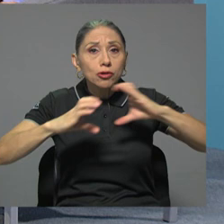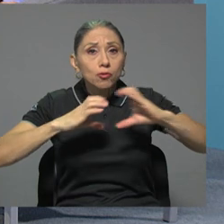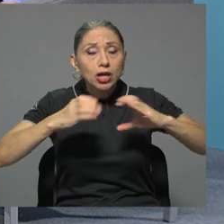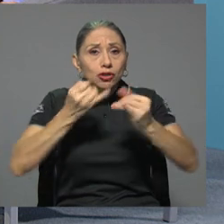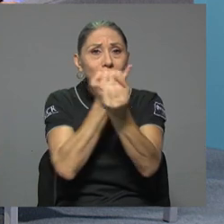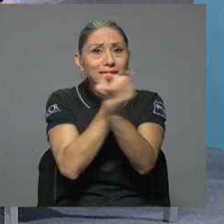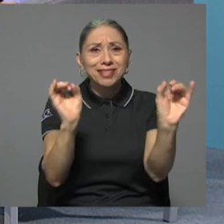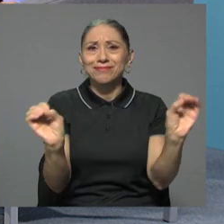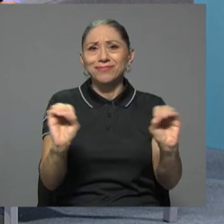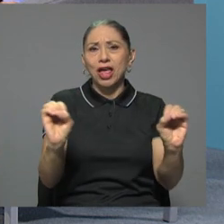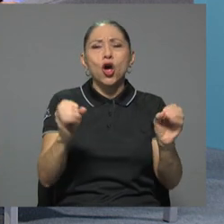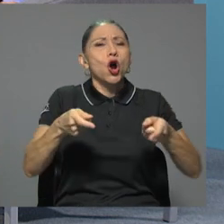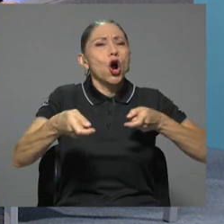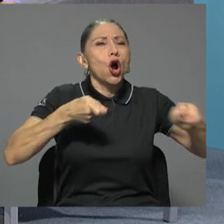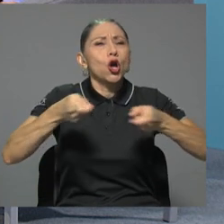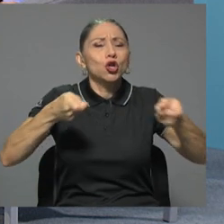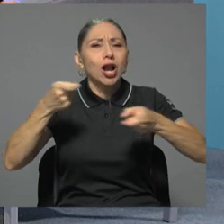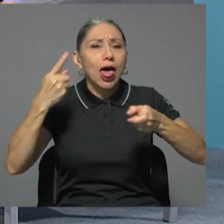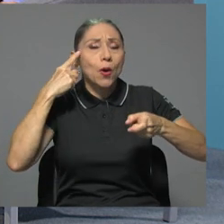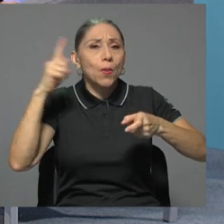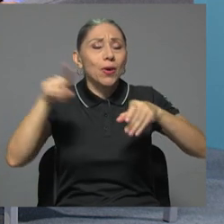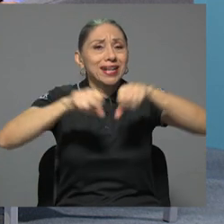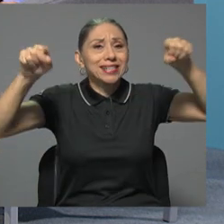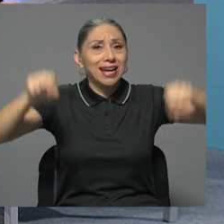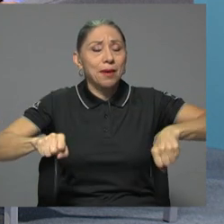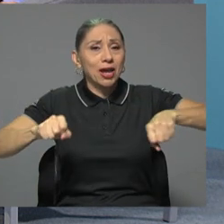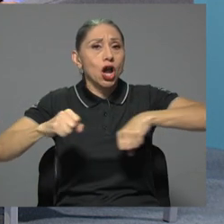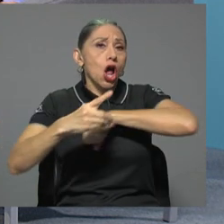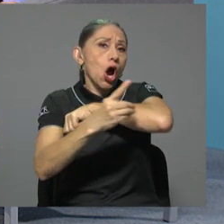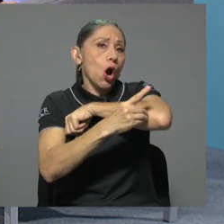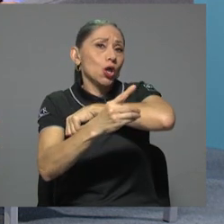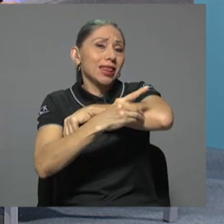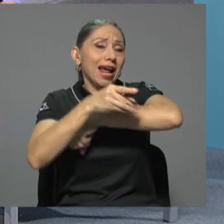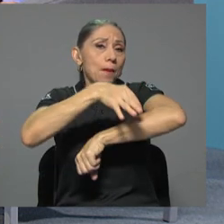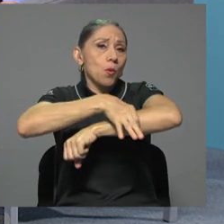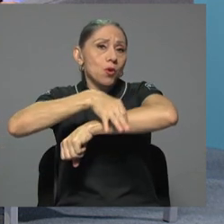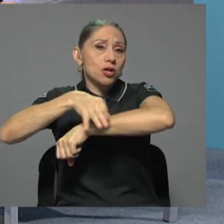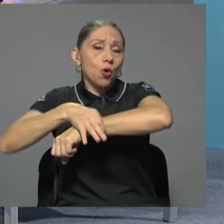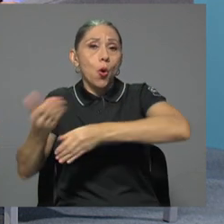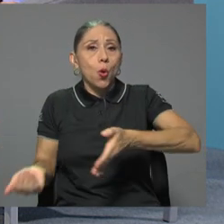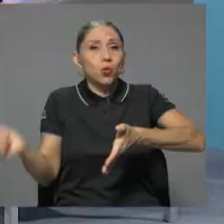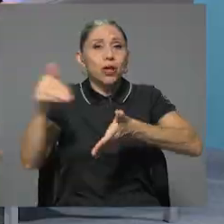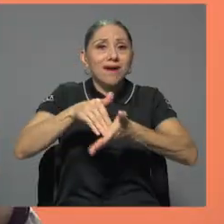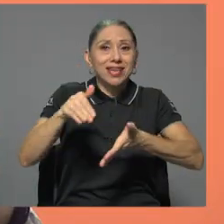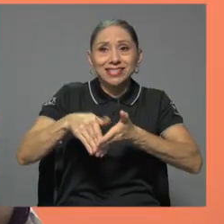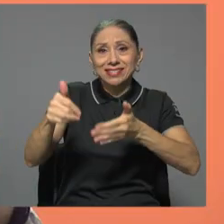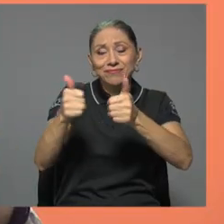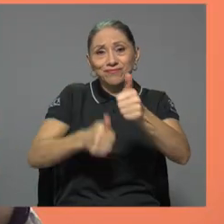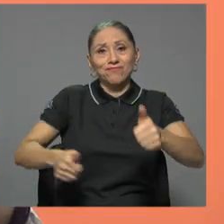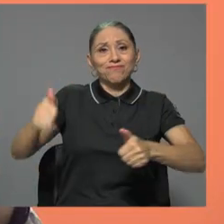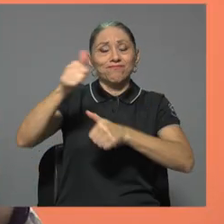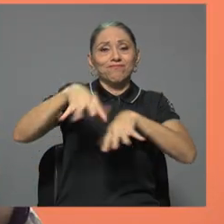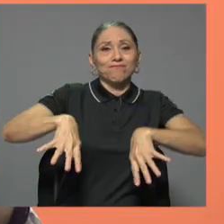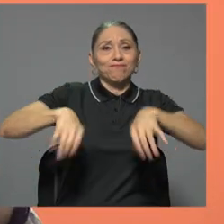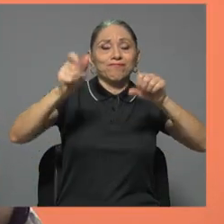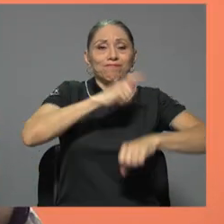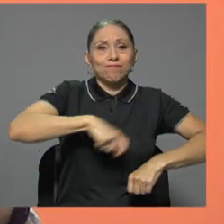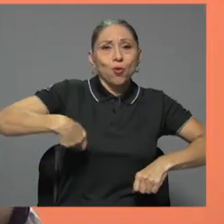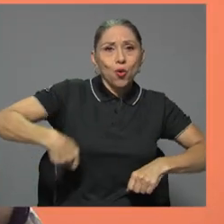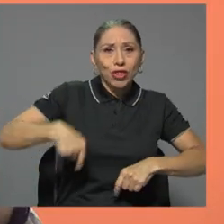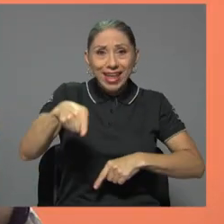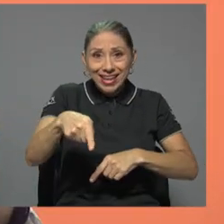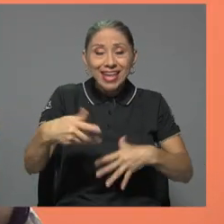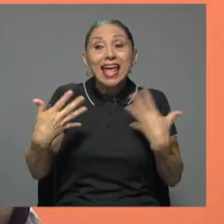por el régimen ortega murillo que pues como decimos otra vez vuelve a mantenerse en el poder en estas elecciones